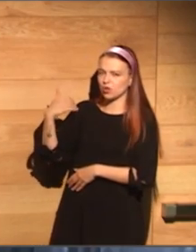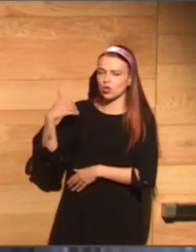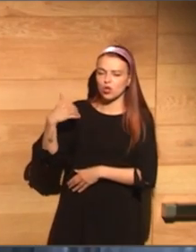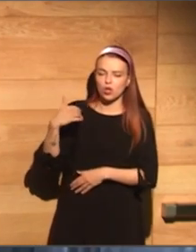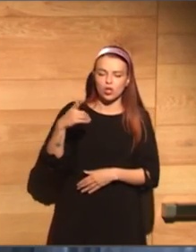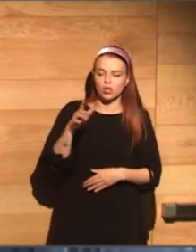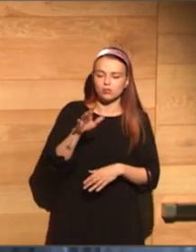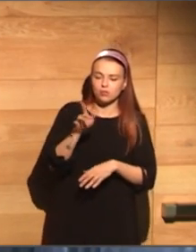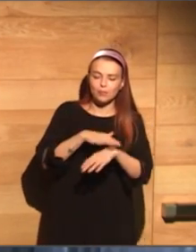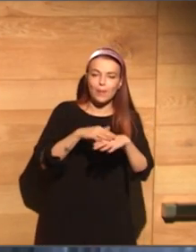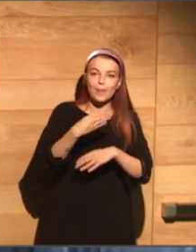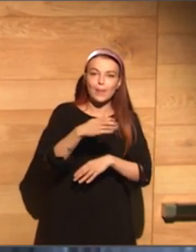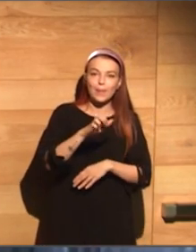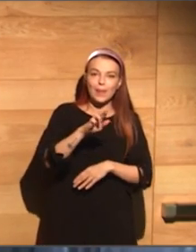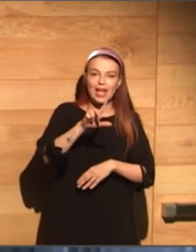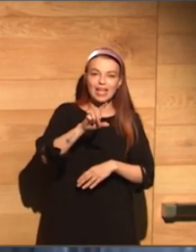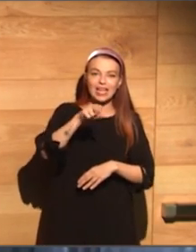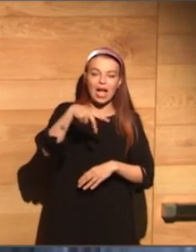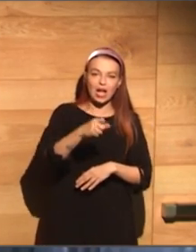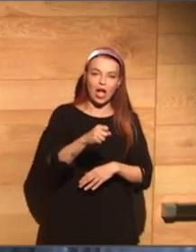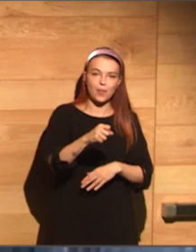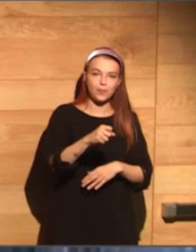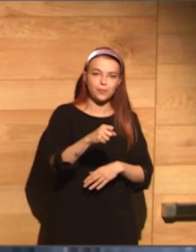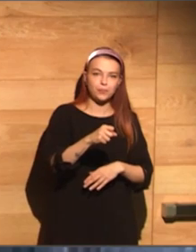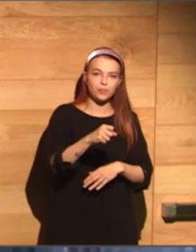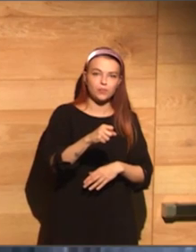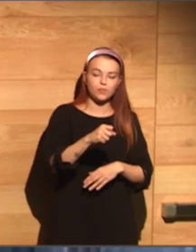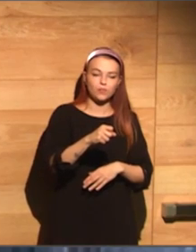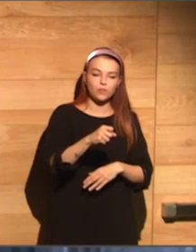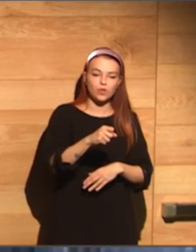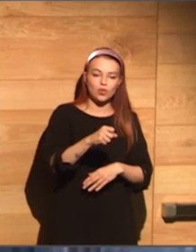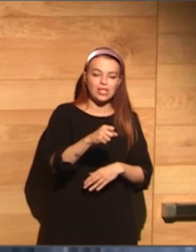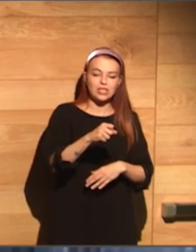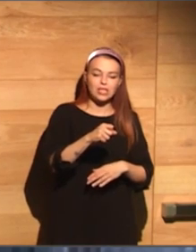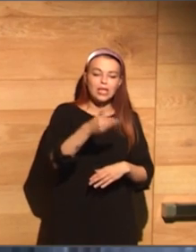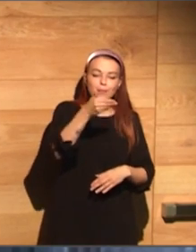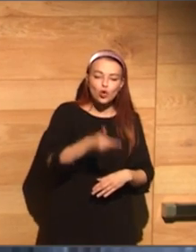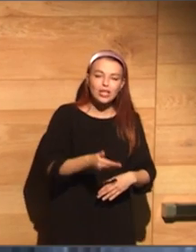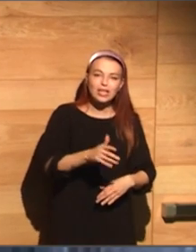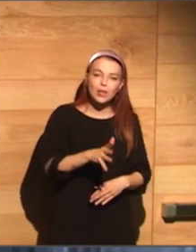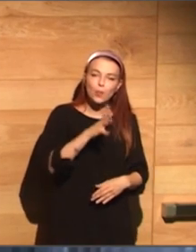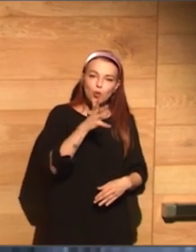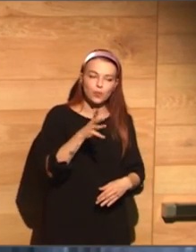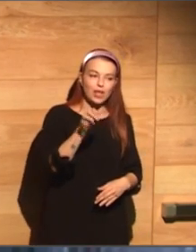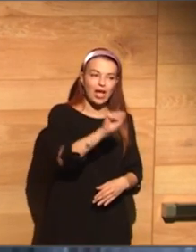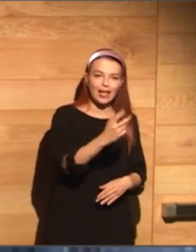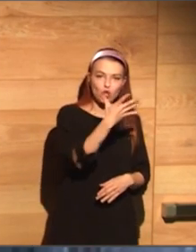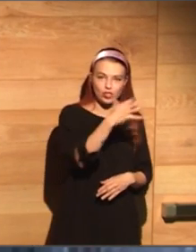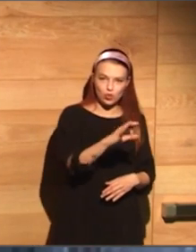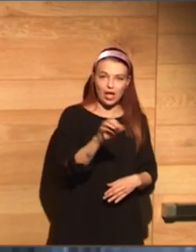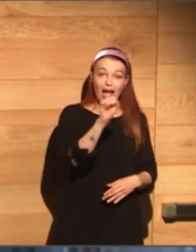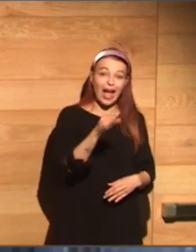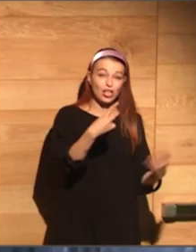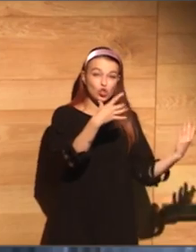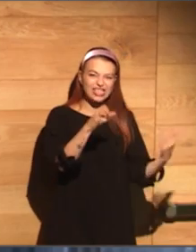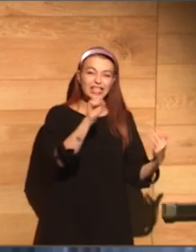Yo creo que una de las claves de esa trascendencia es precisamente el haber estado presente en los años 50, en los años 60,